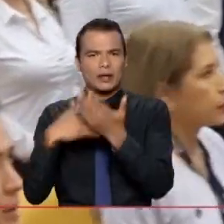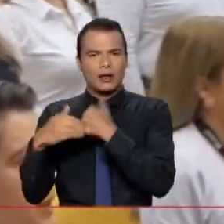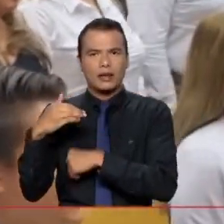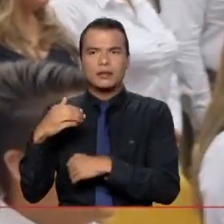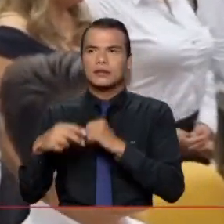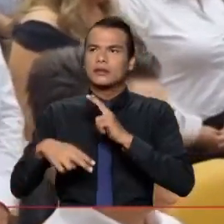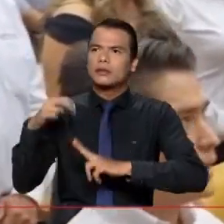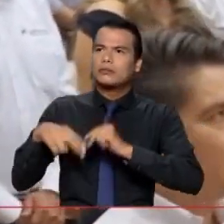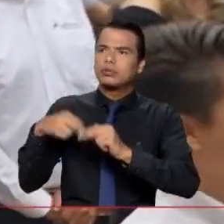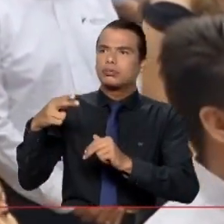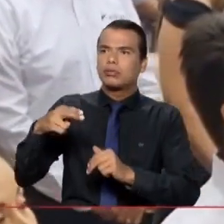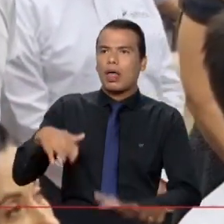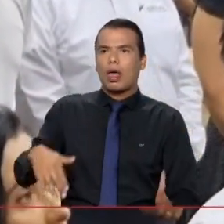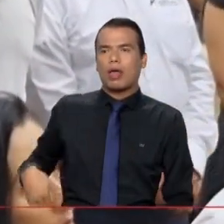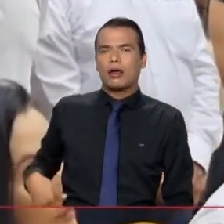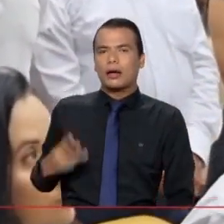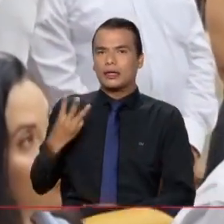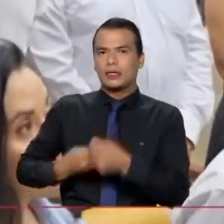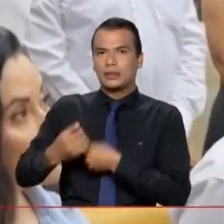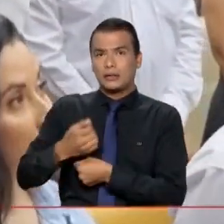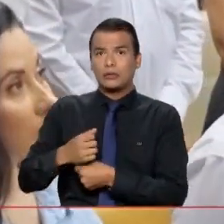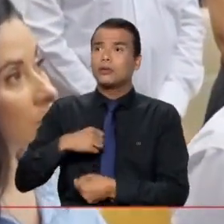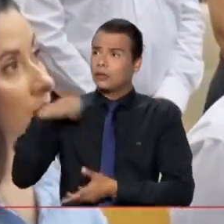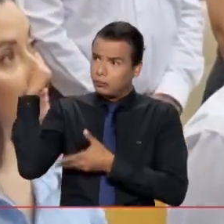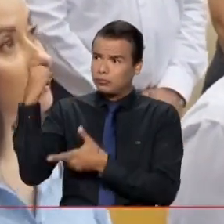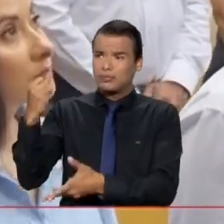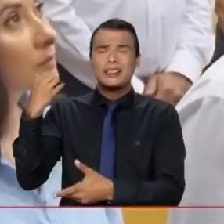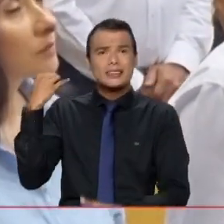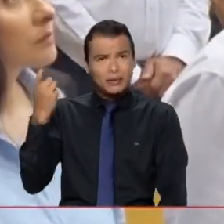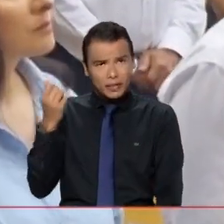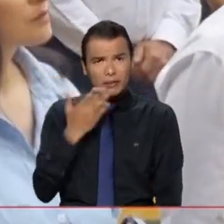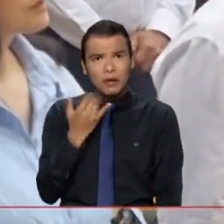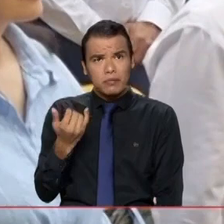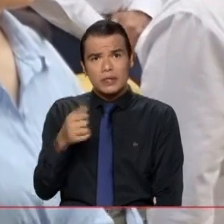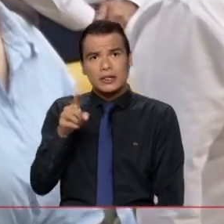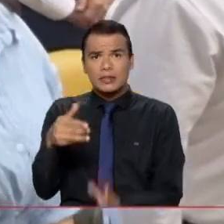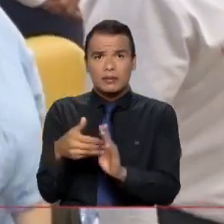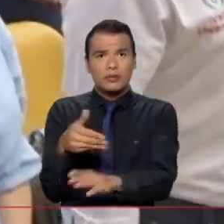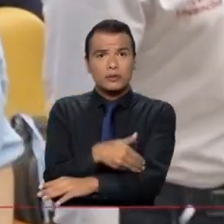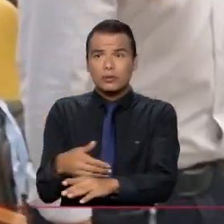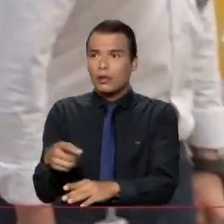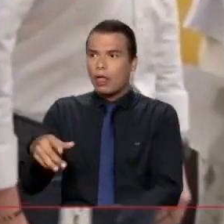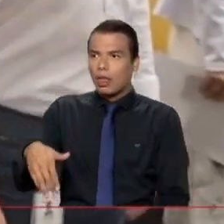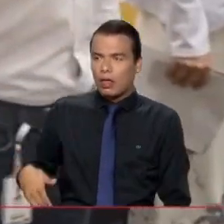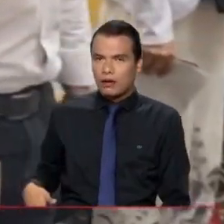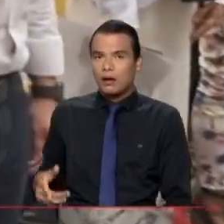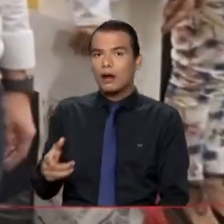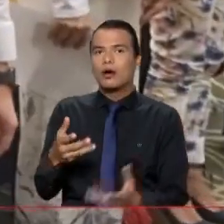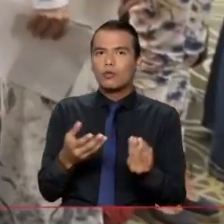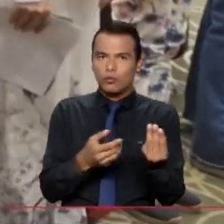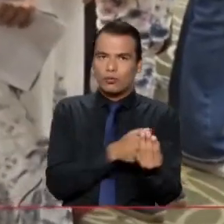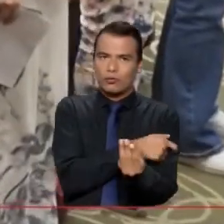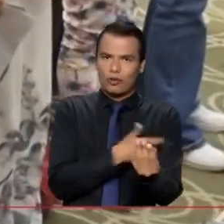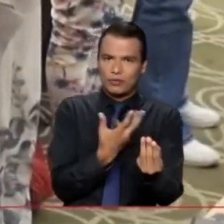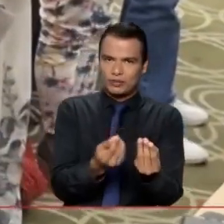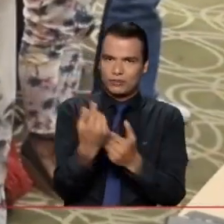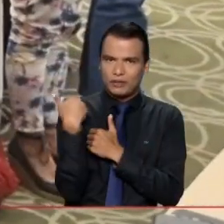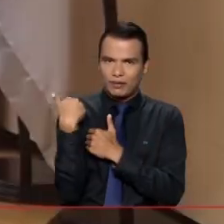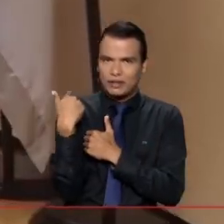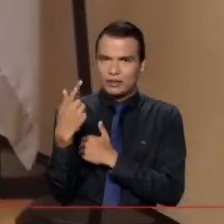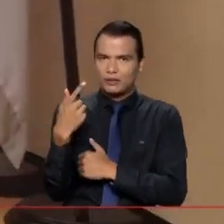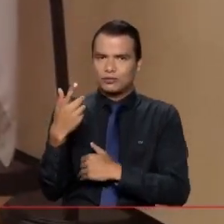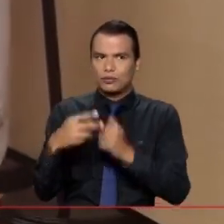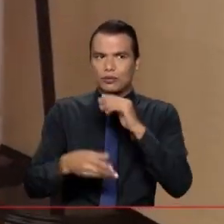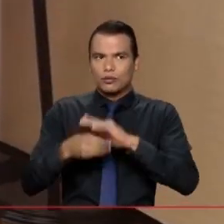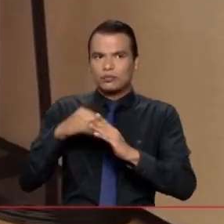de 3 años, pese a haber recibido un anticipo de 16 mil millones de pesos. Otra obra supervisada es la del puente